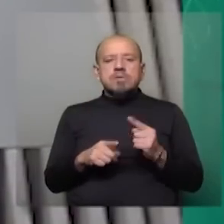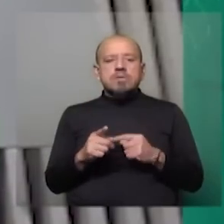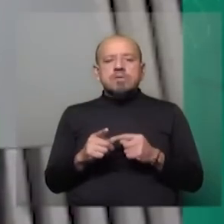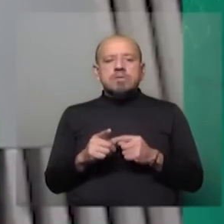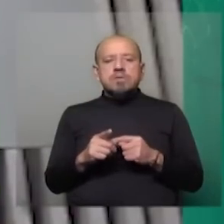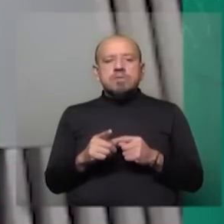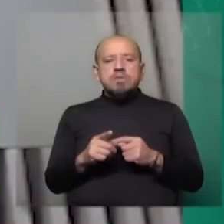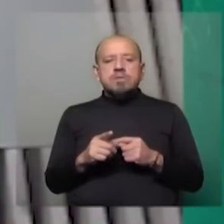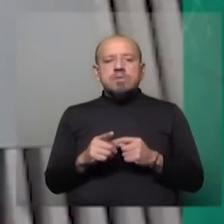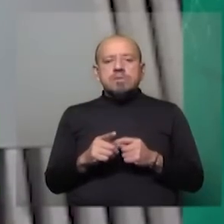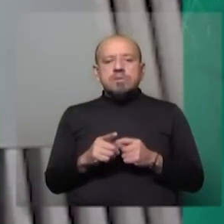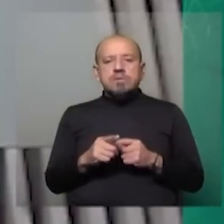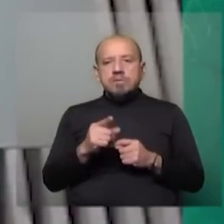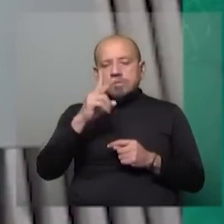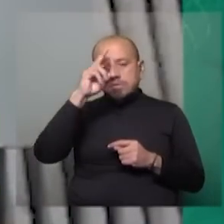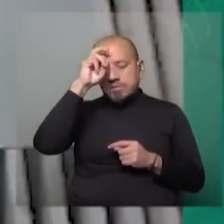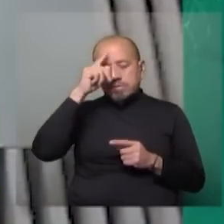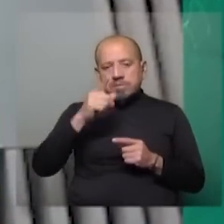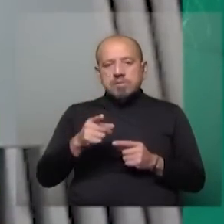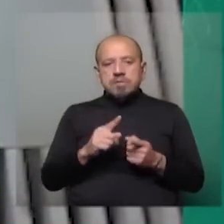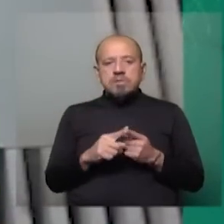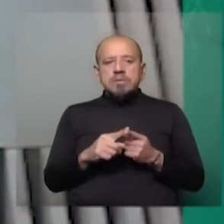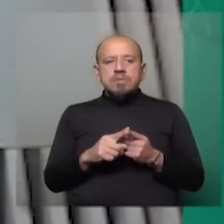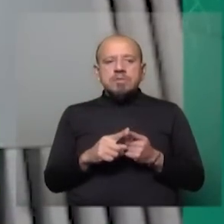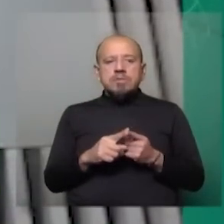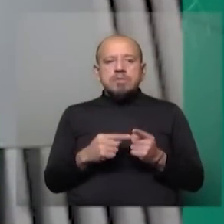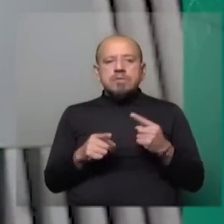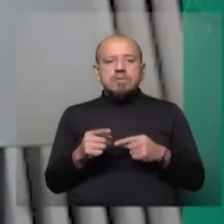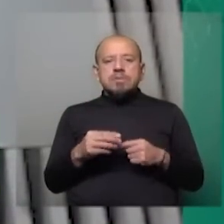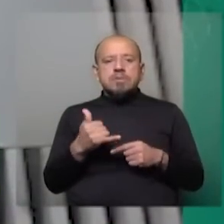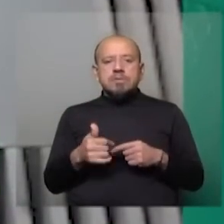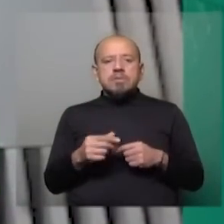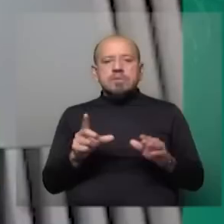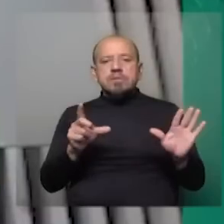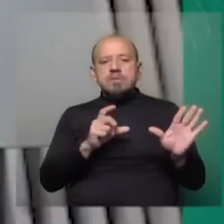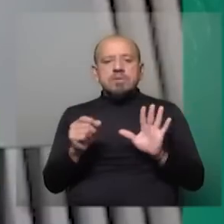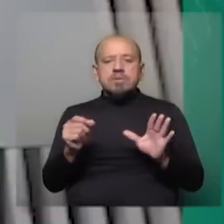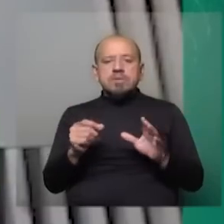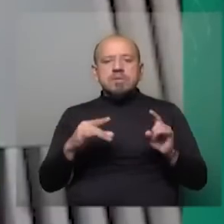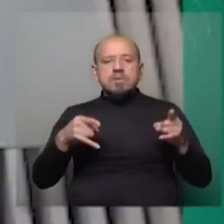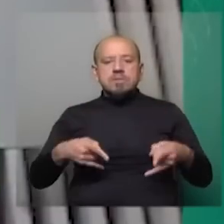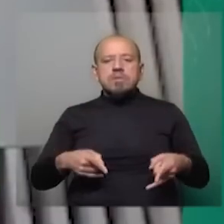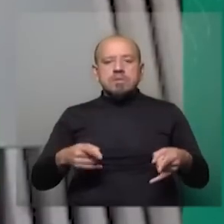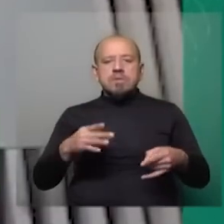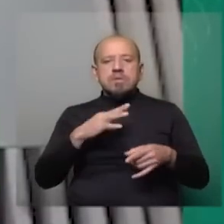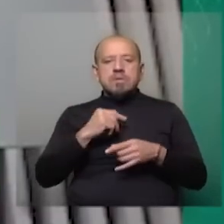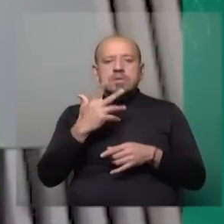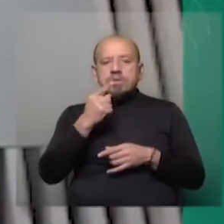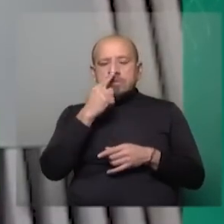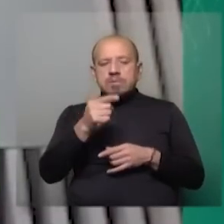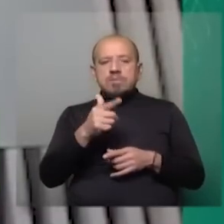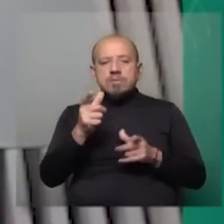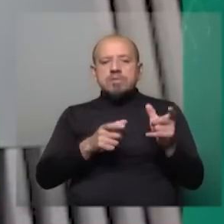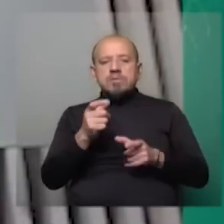shifa que es es el hospital que maneja médicos Sin fronteras tiene 700 camas y había más de 3000 personas hubo más de